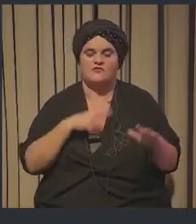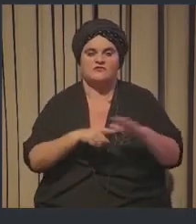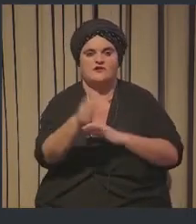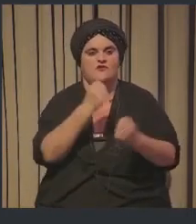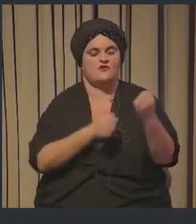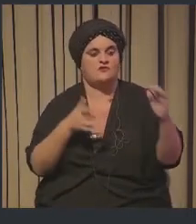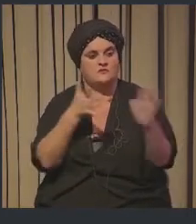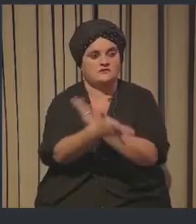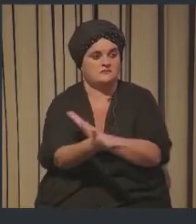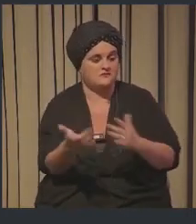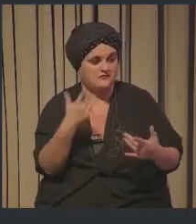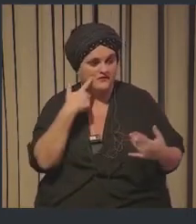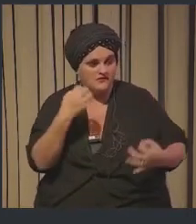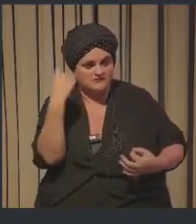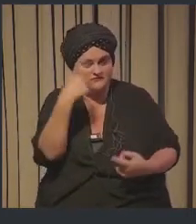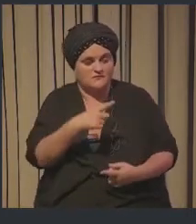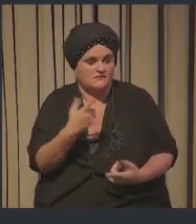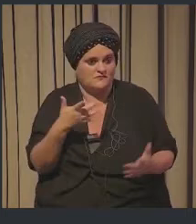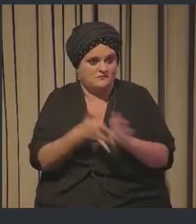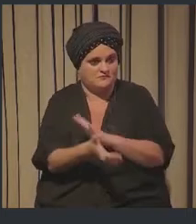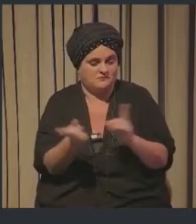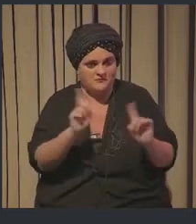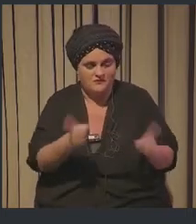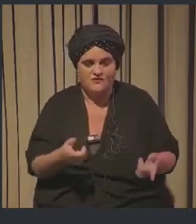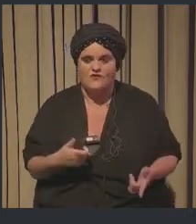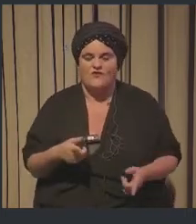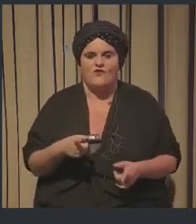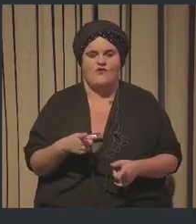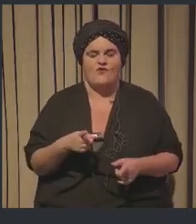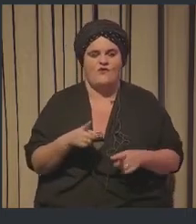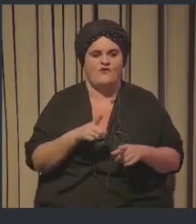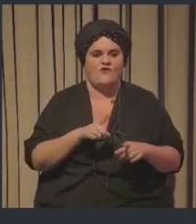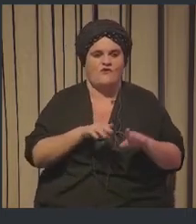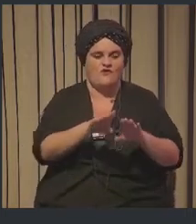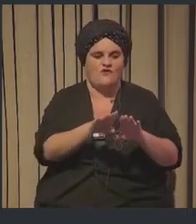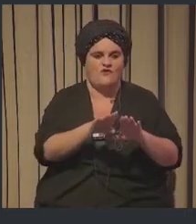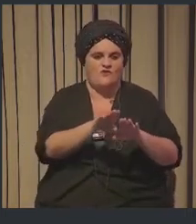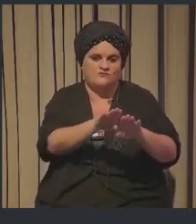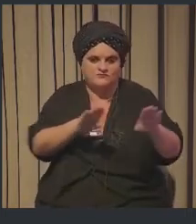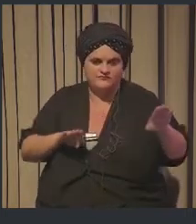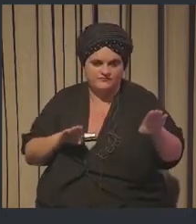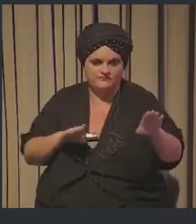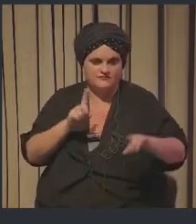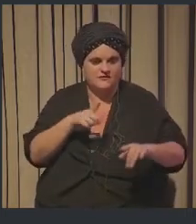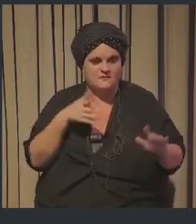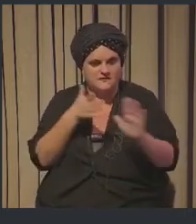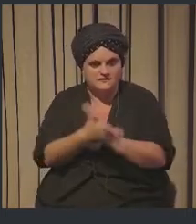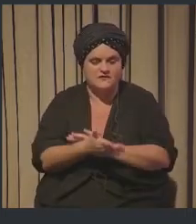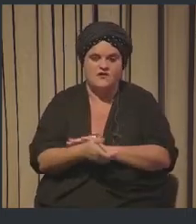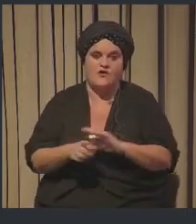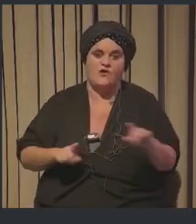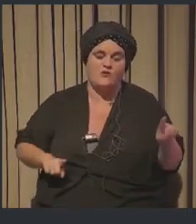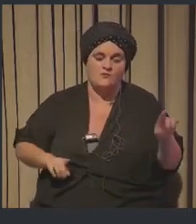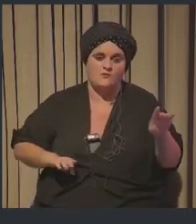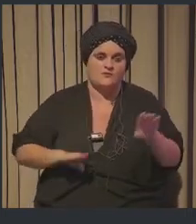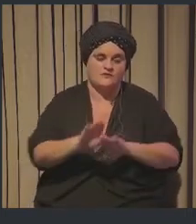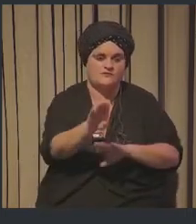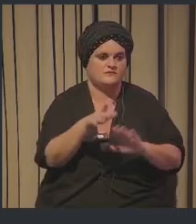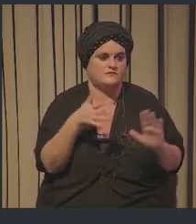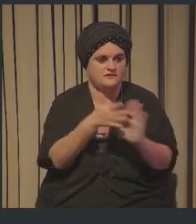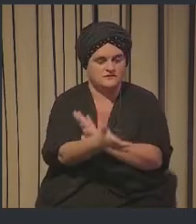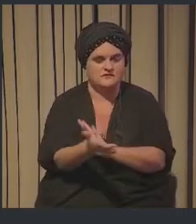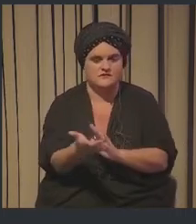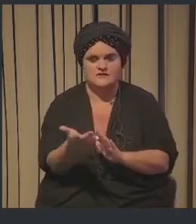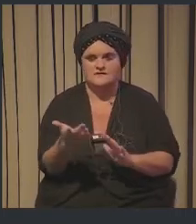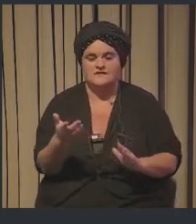económico. Que la recesión va a durar siempre, que el progreso va a durar siempre y supongo que va